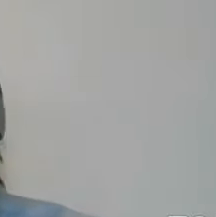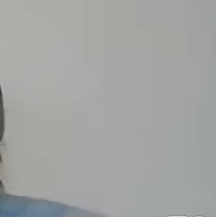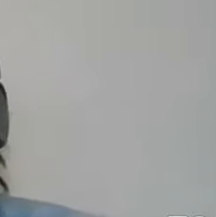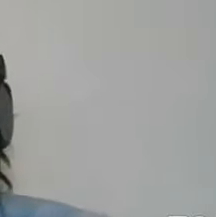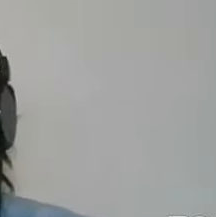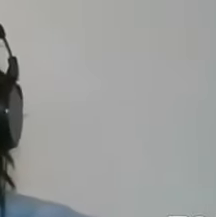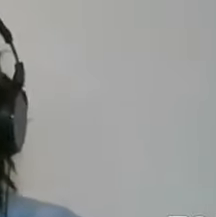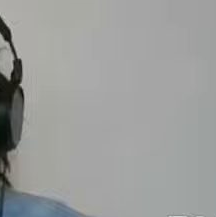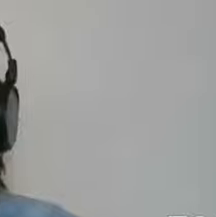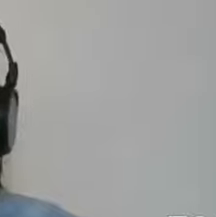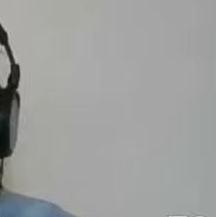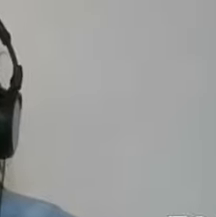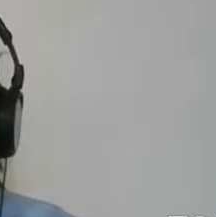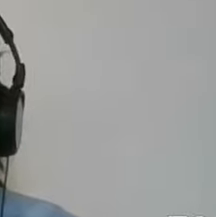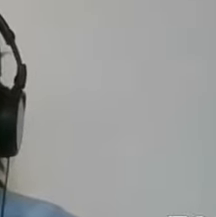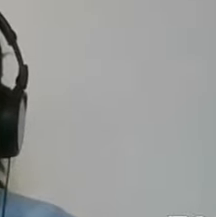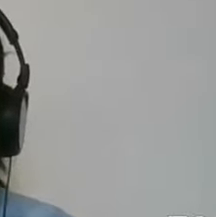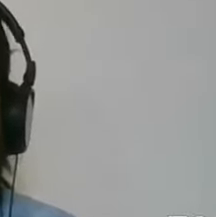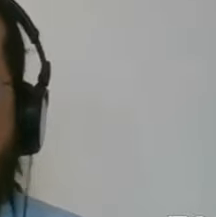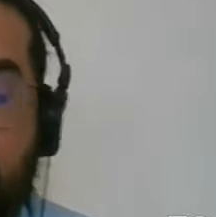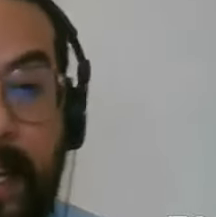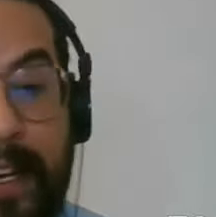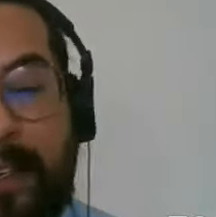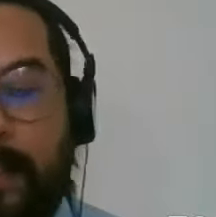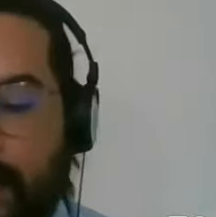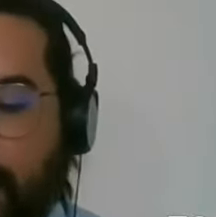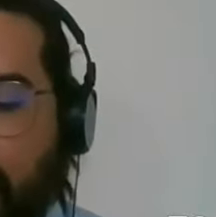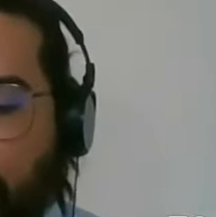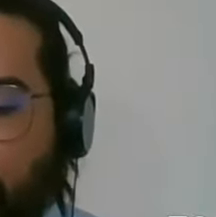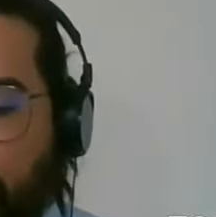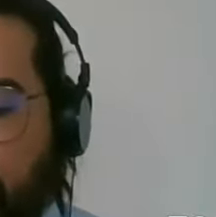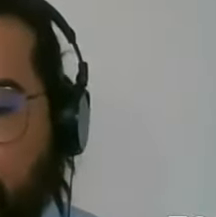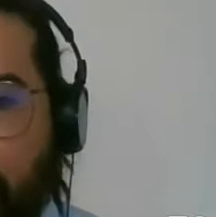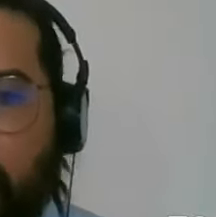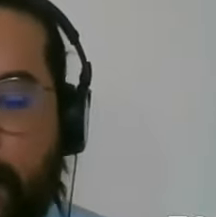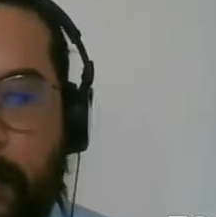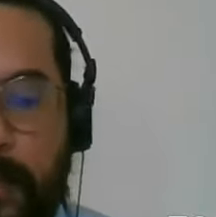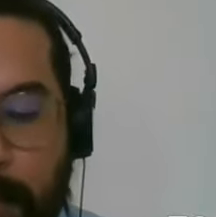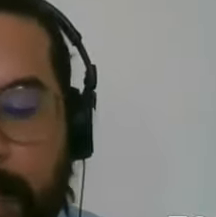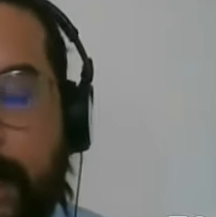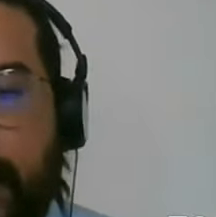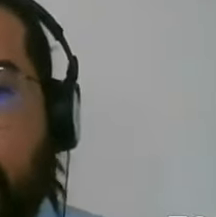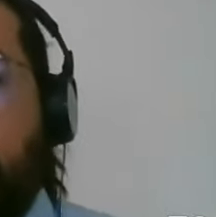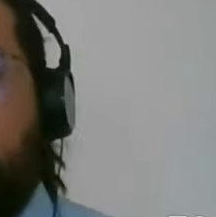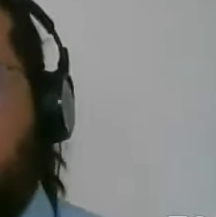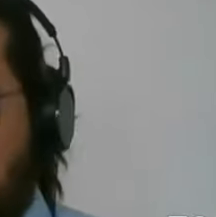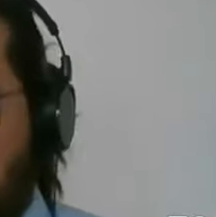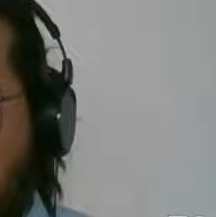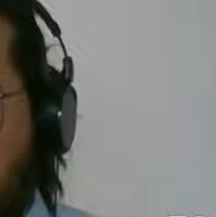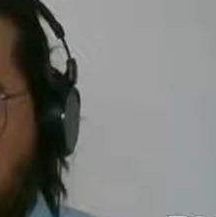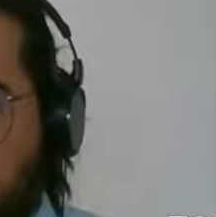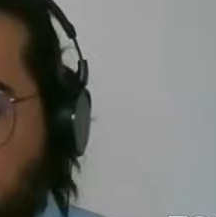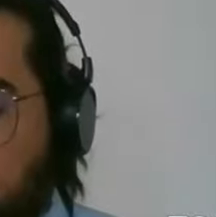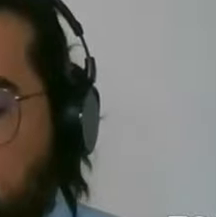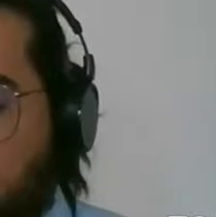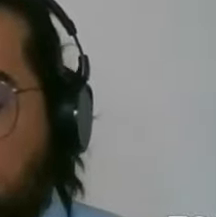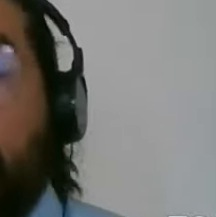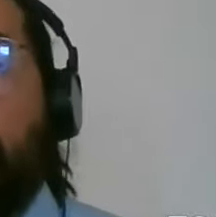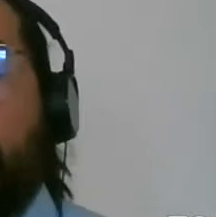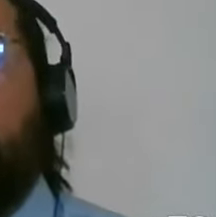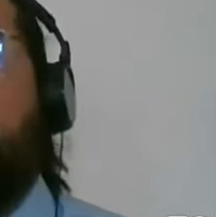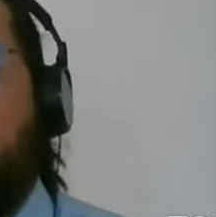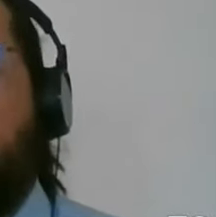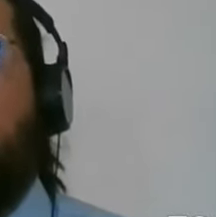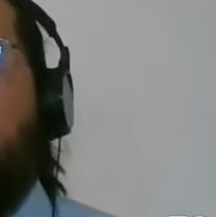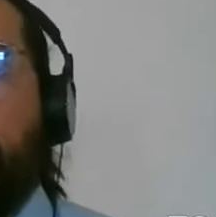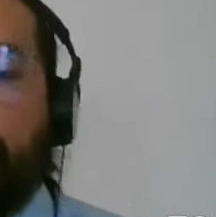Algo que es especialmente valioso hacer, porque pues justamente este año estamos